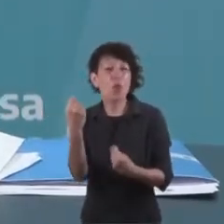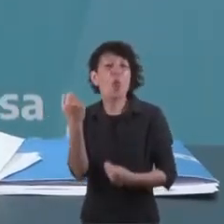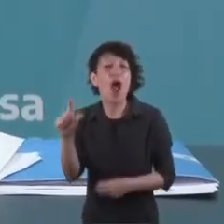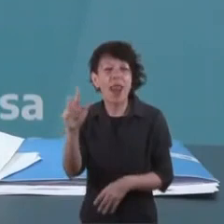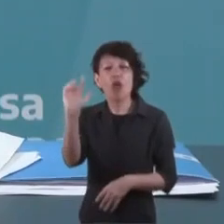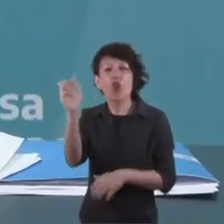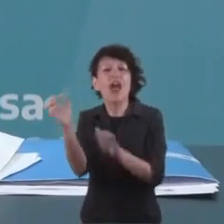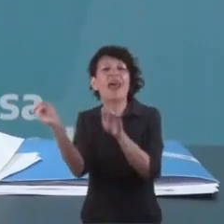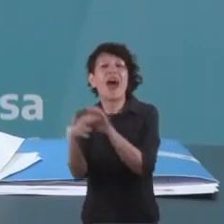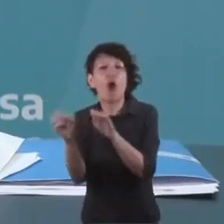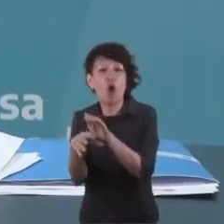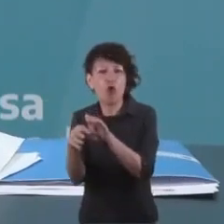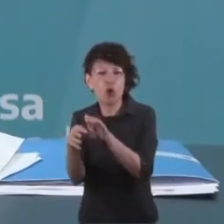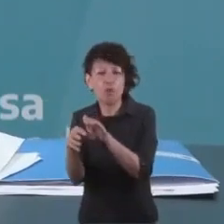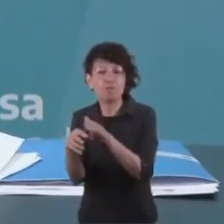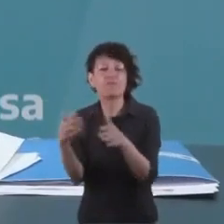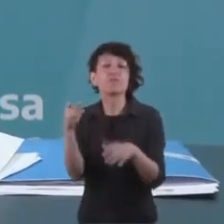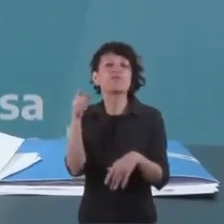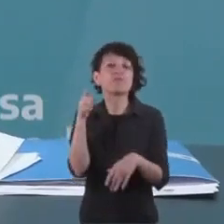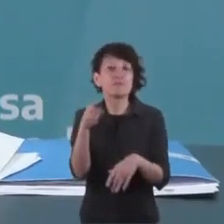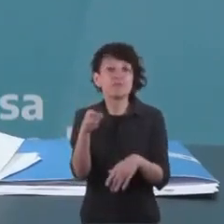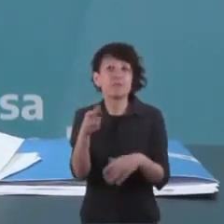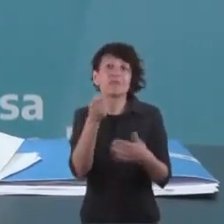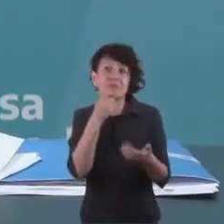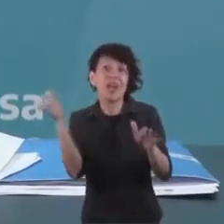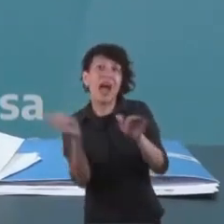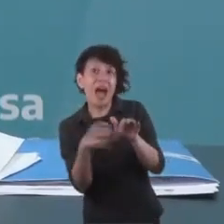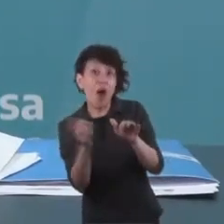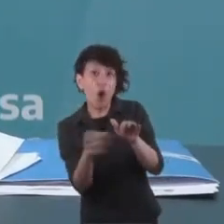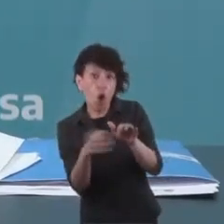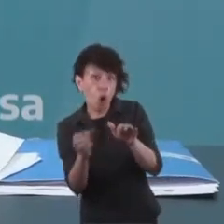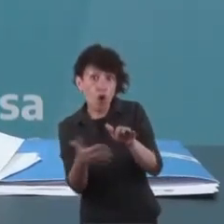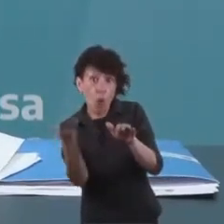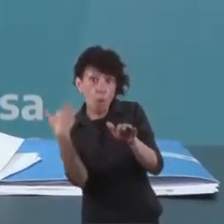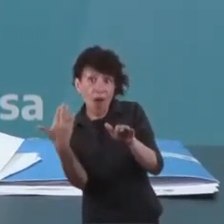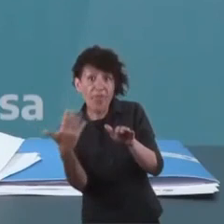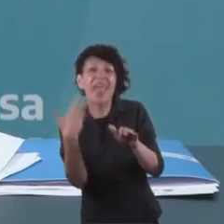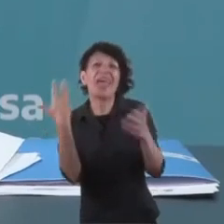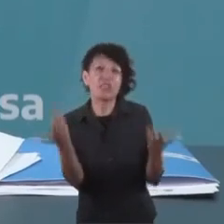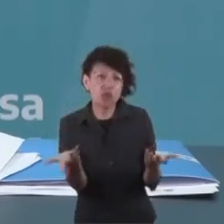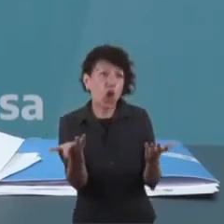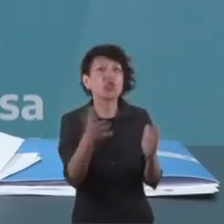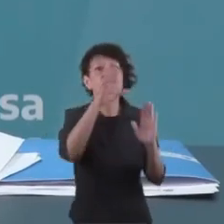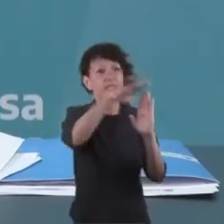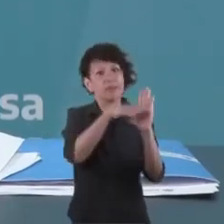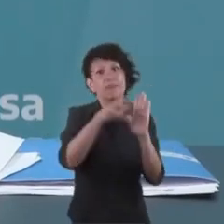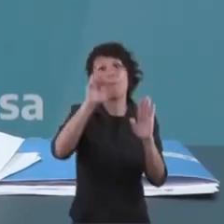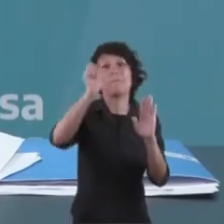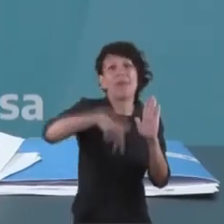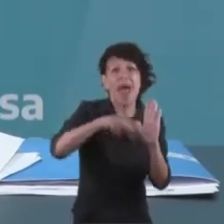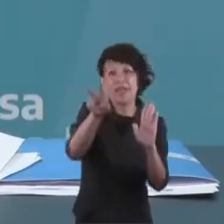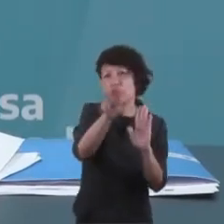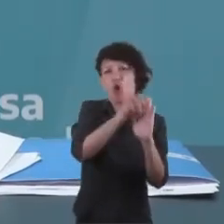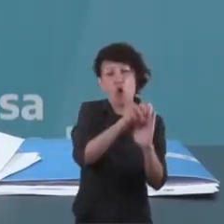ahorro y como su nombre lo indica si hay capacidad de ahorro por tanto quedan excluidos inmediatamente y